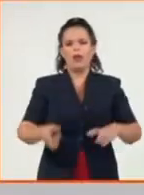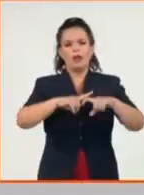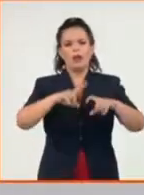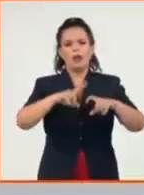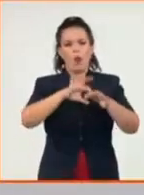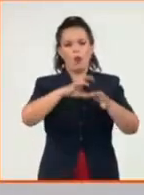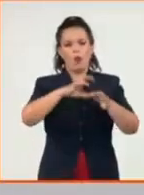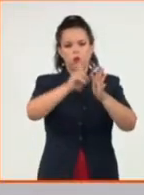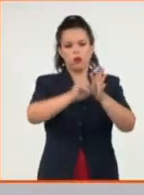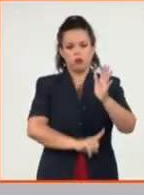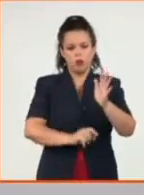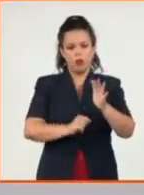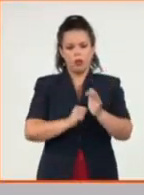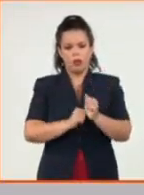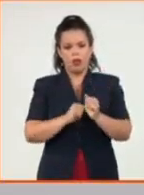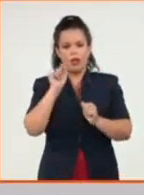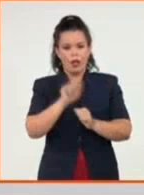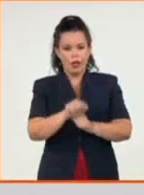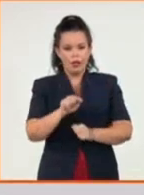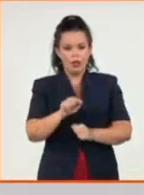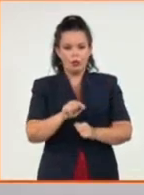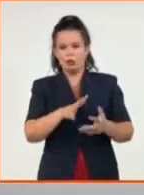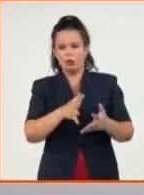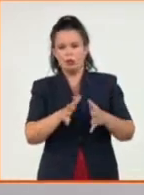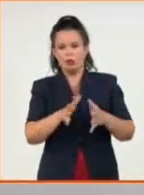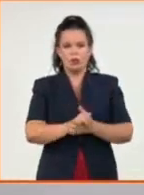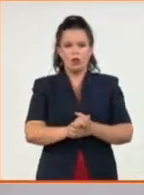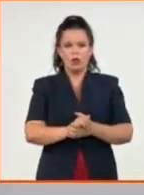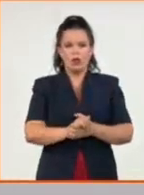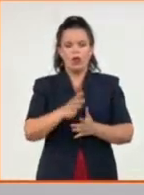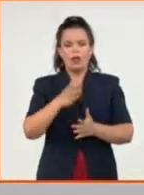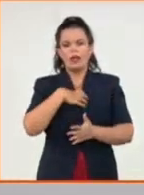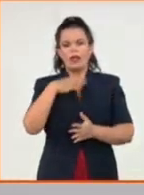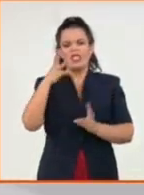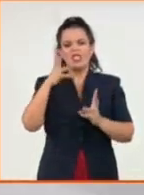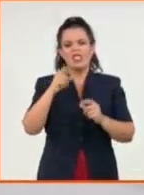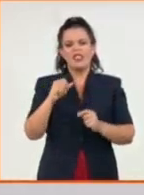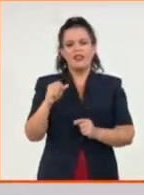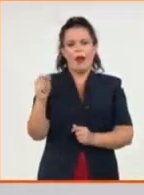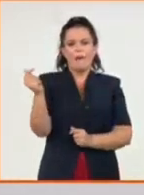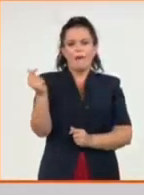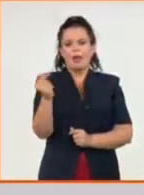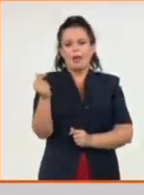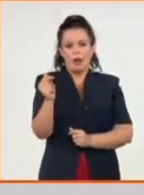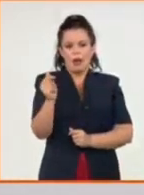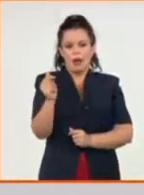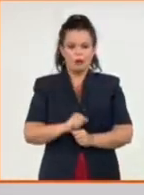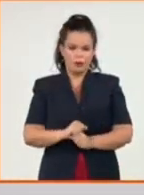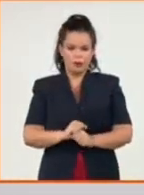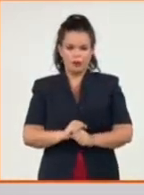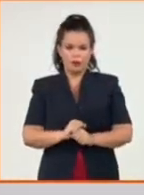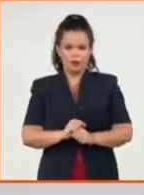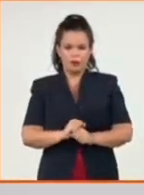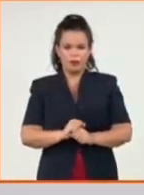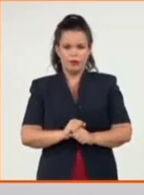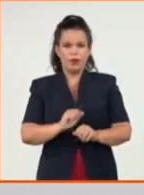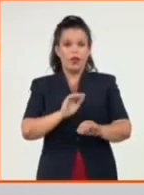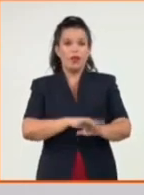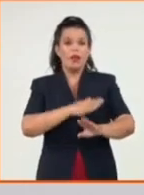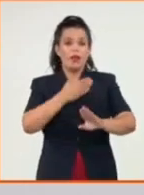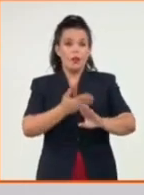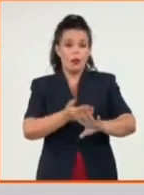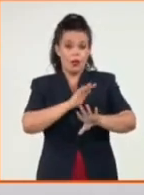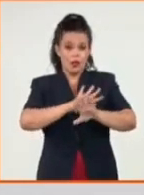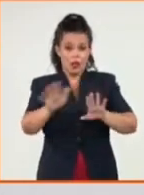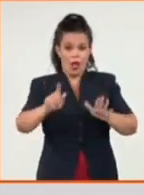de medio kilo agua es el mínimo que se vea que se ha fijado en el cual después de contratar esa